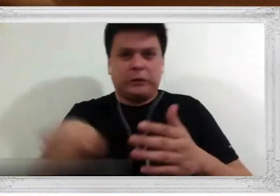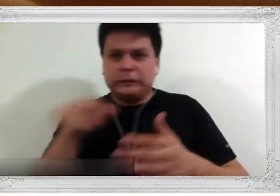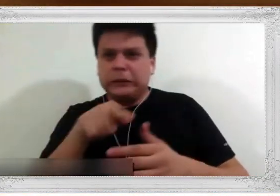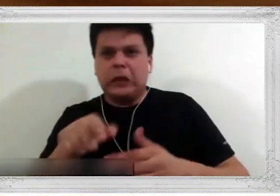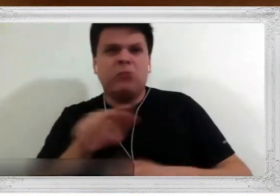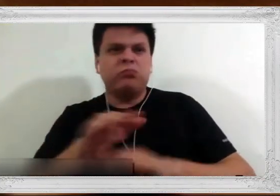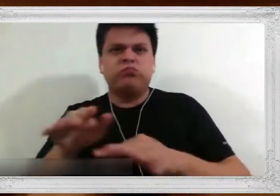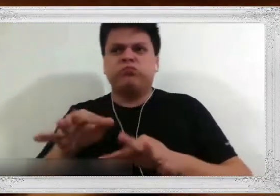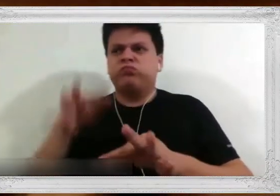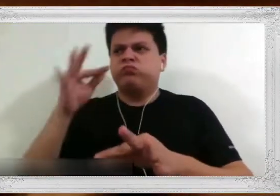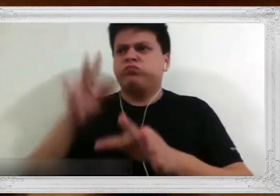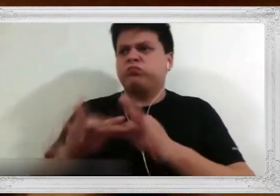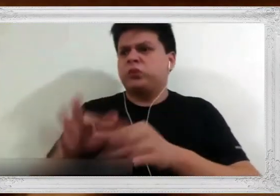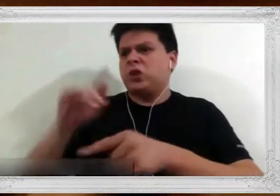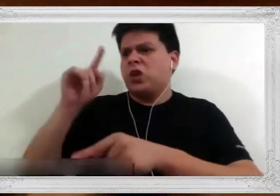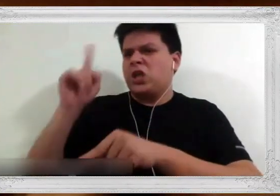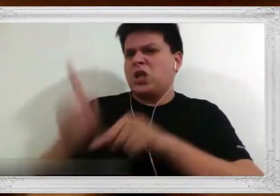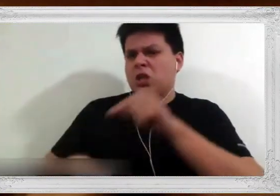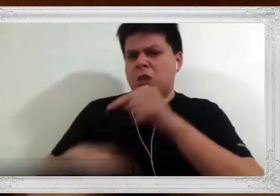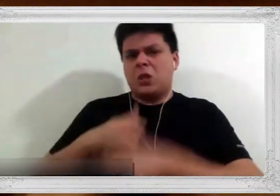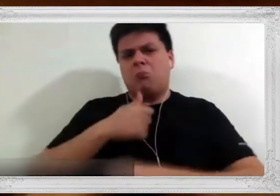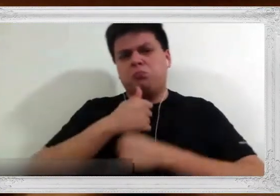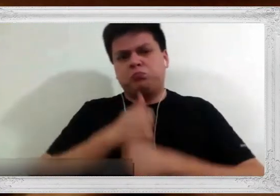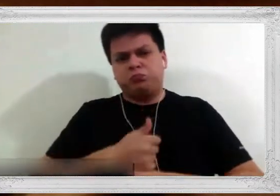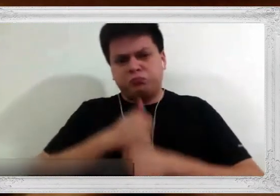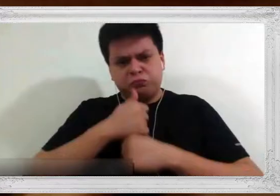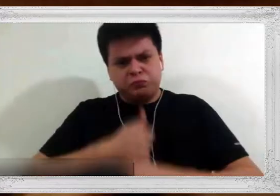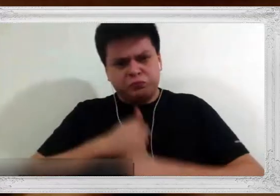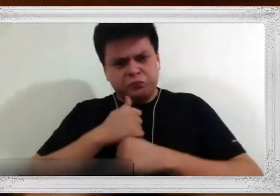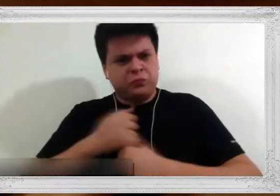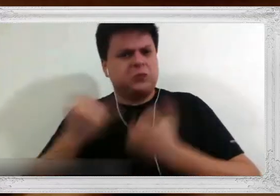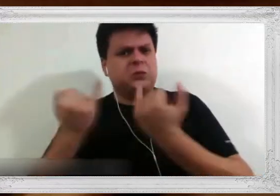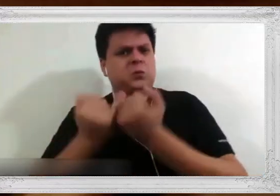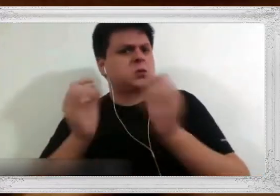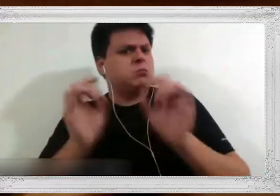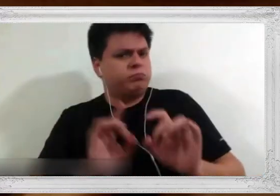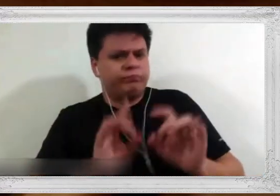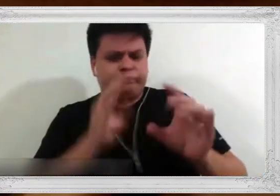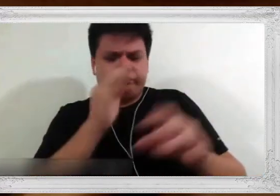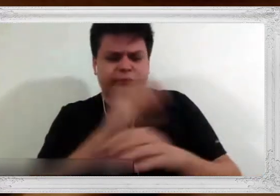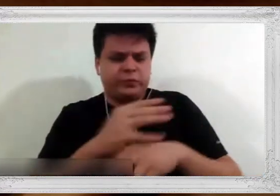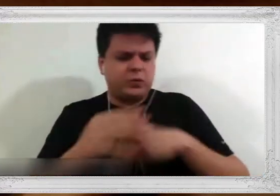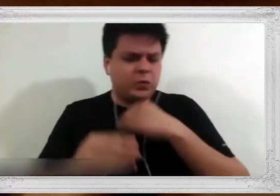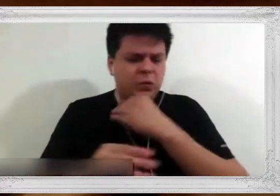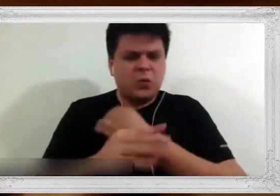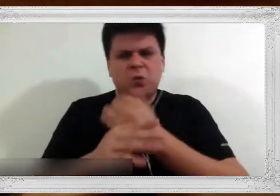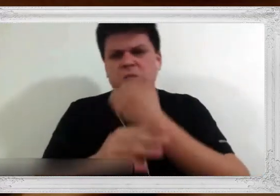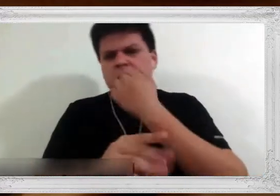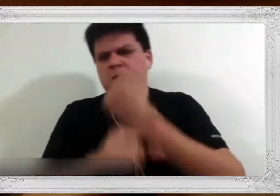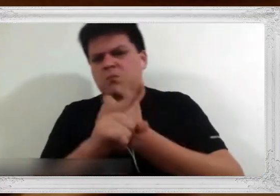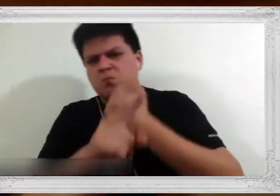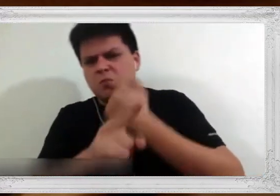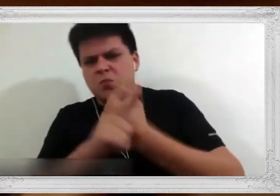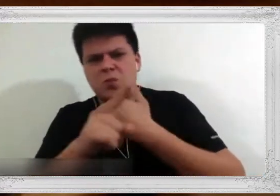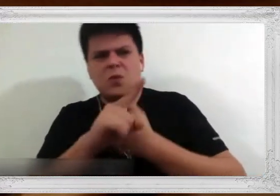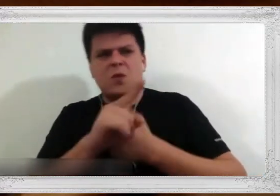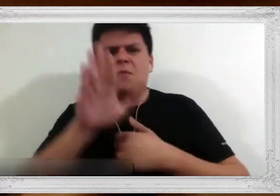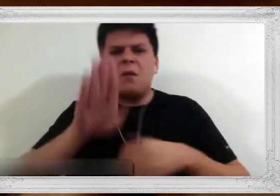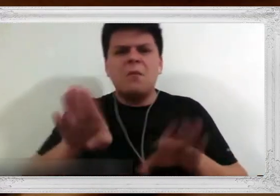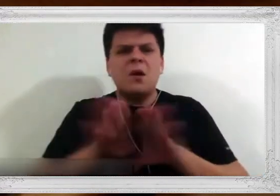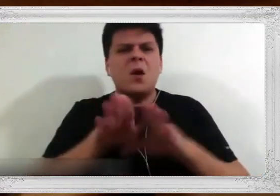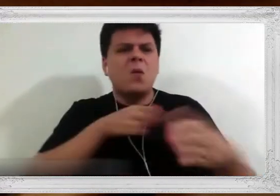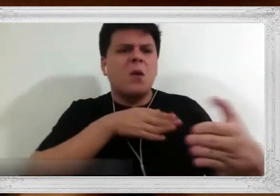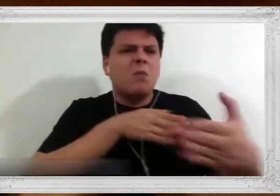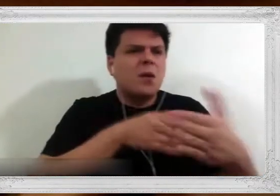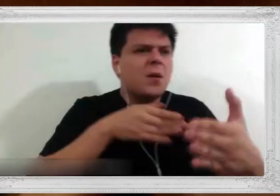camino, como si este camino, con todas sus imprevistas circunstancias, constituyera un obstáculo para alcanzar la